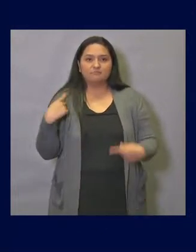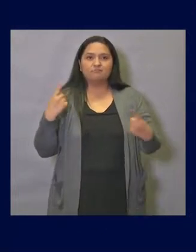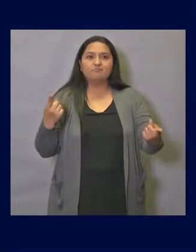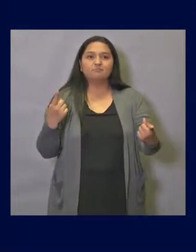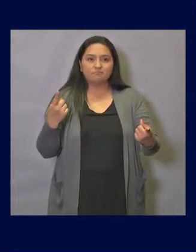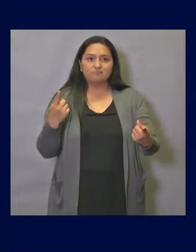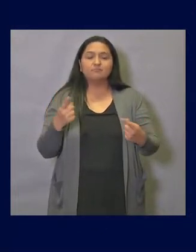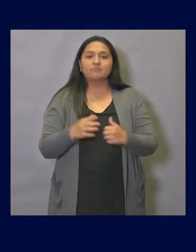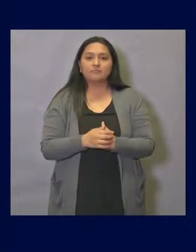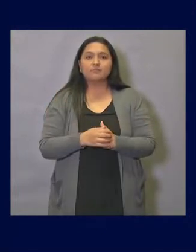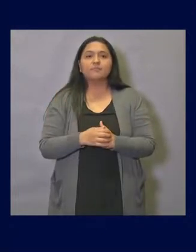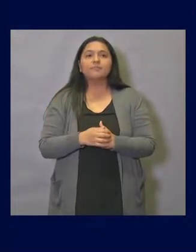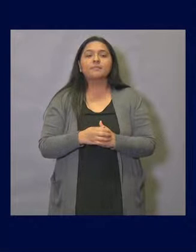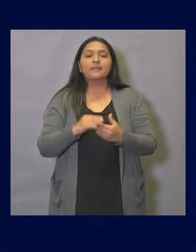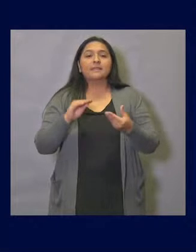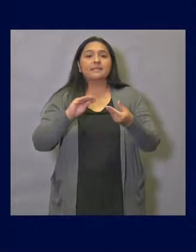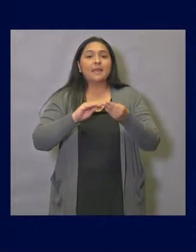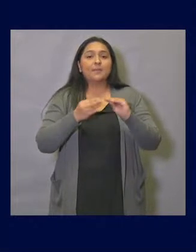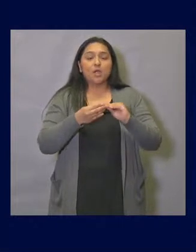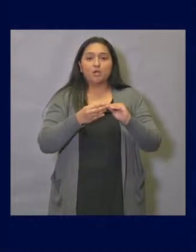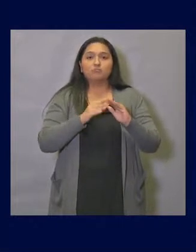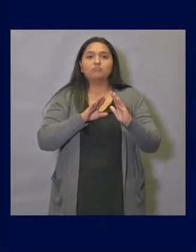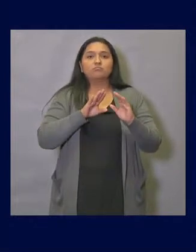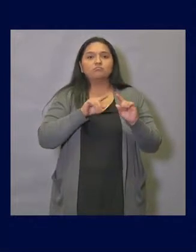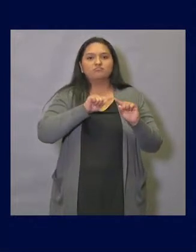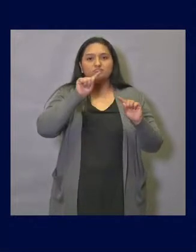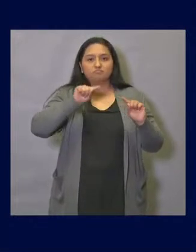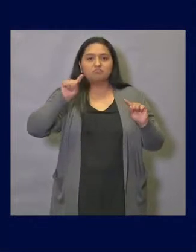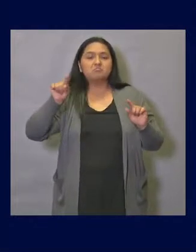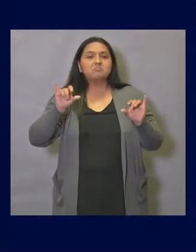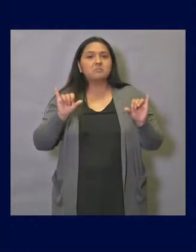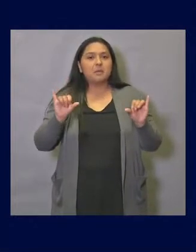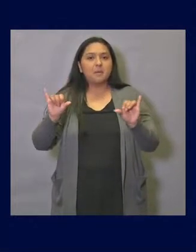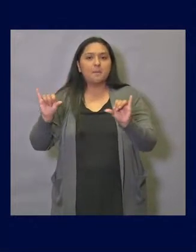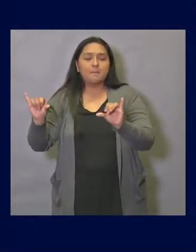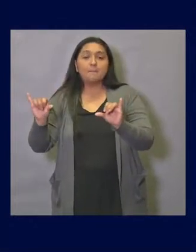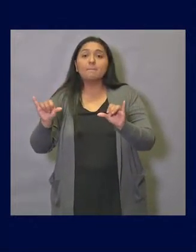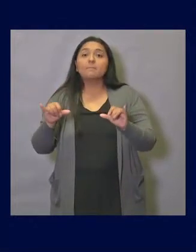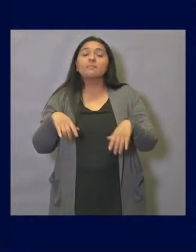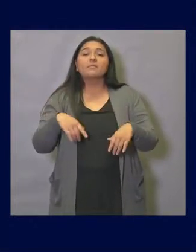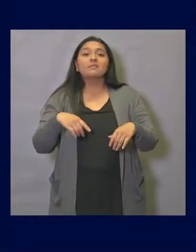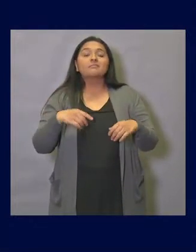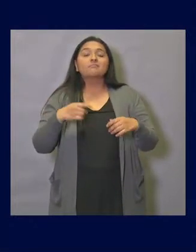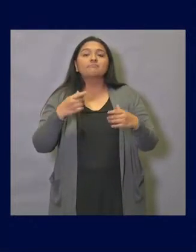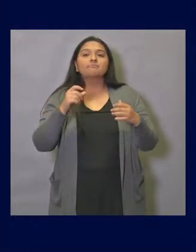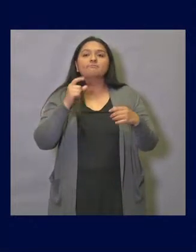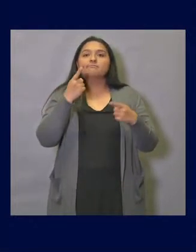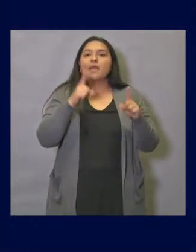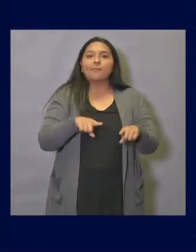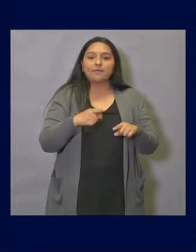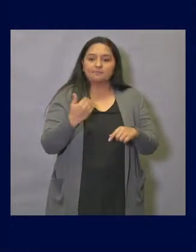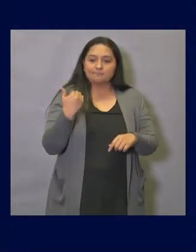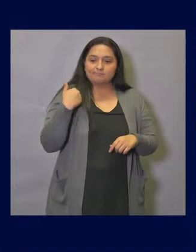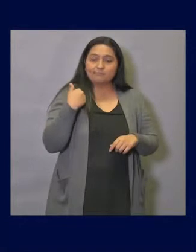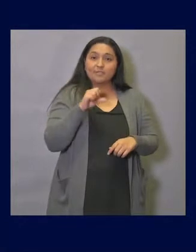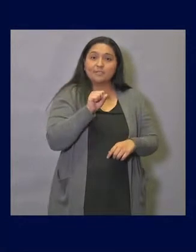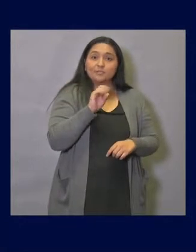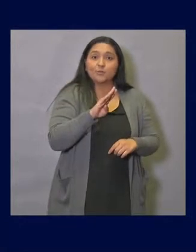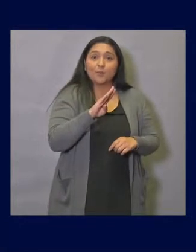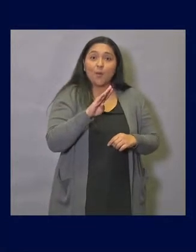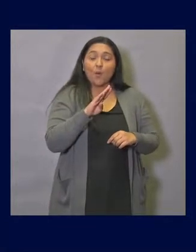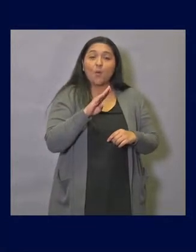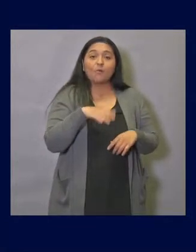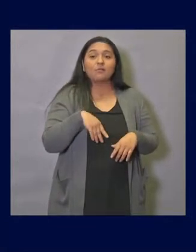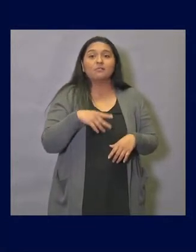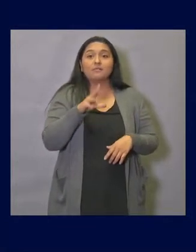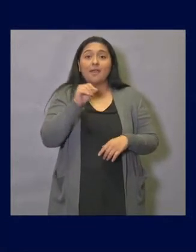y aún no hemos visto ningún aumento debido a las reuniones que pudieran haber ocurrido durante el evento del Super Bowl y el